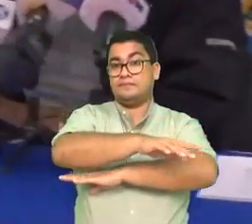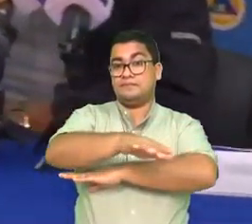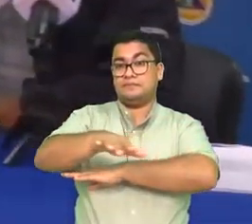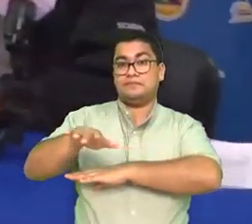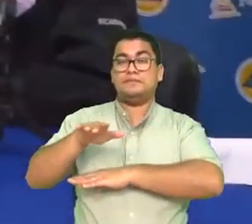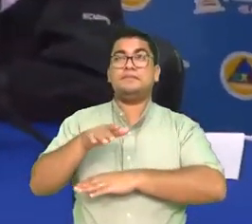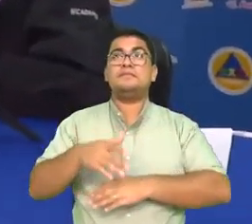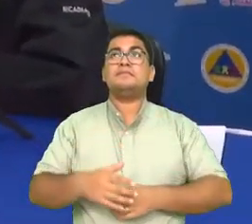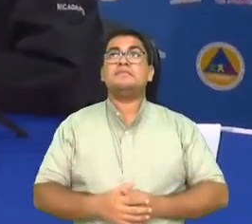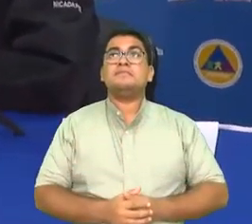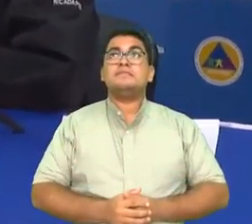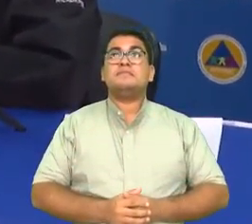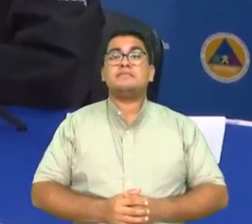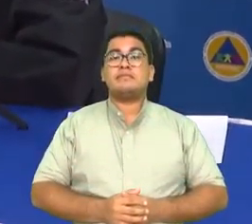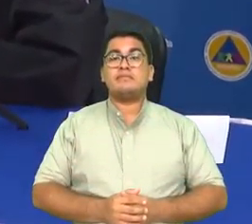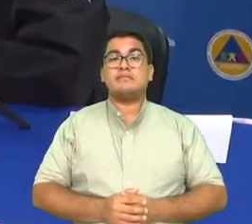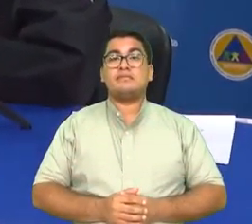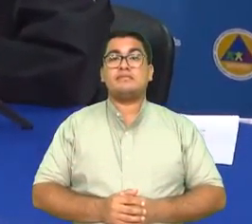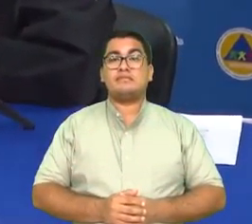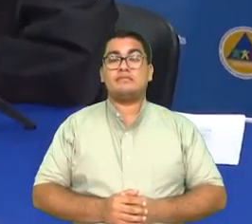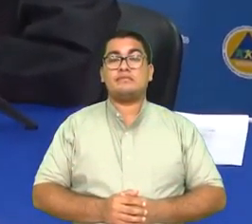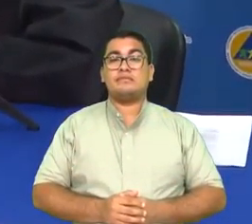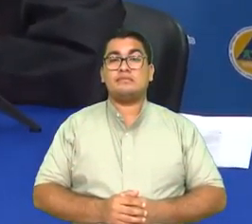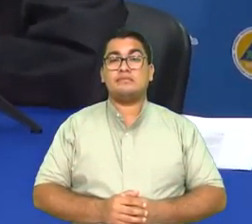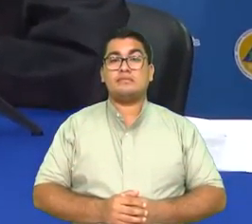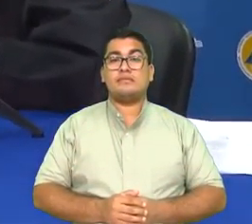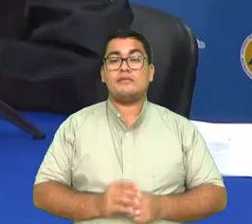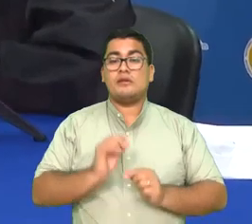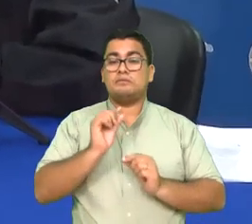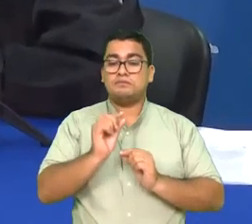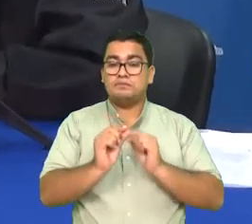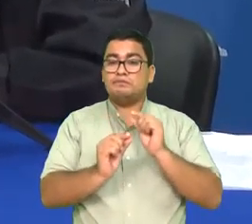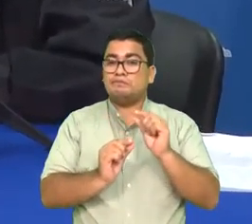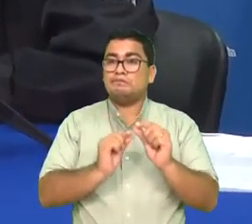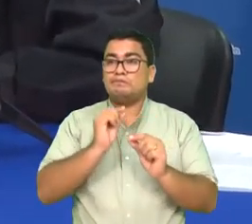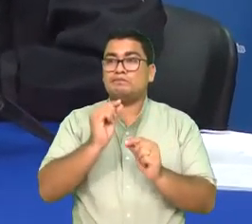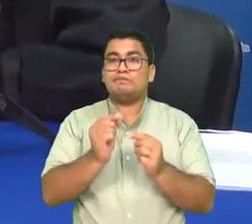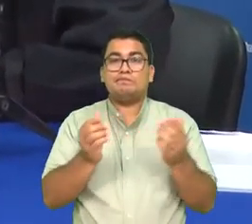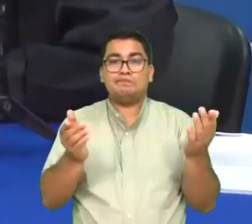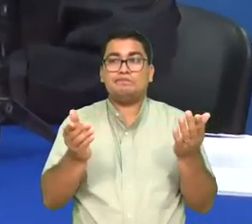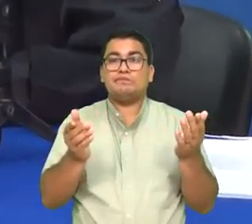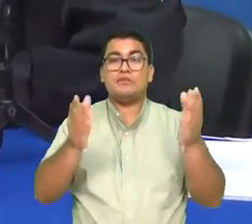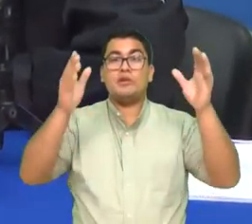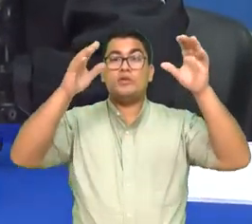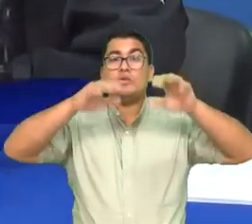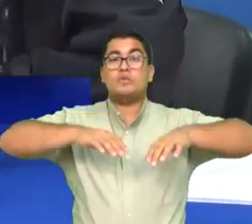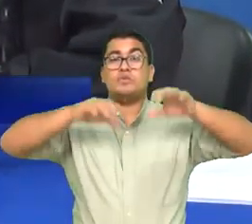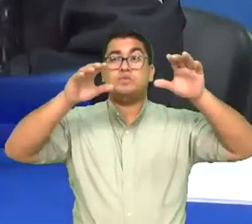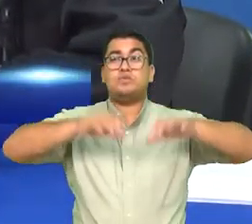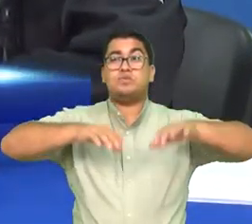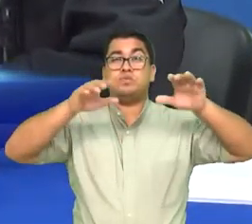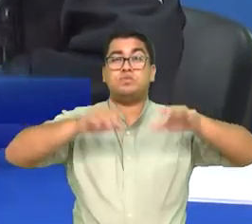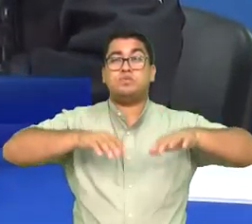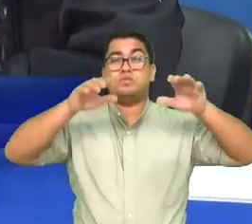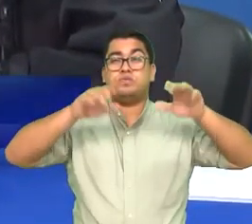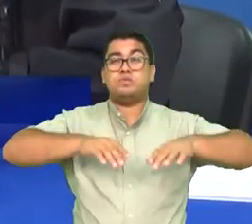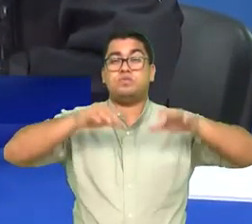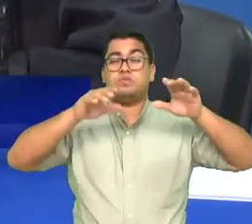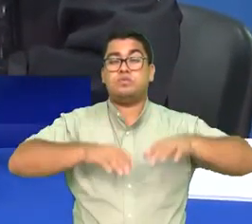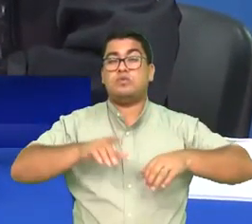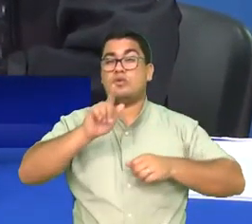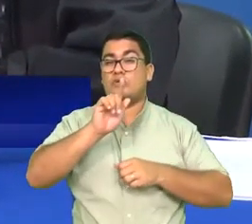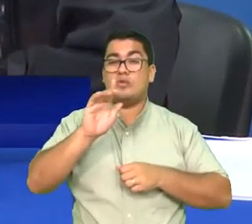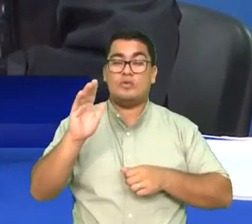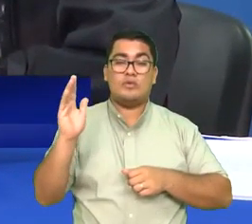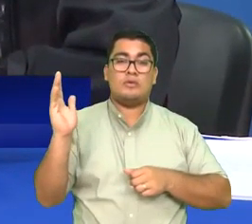eso nos va a ocasionar que poco a poco el incremento de lluvia venga hacia toda